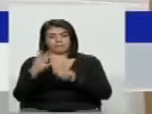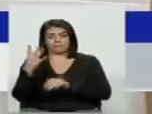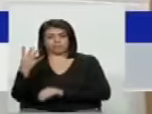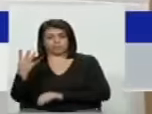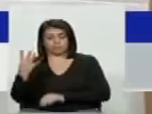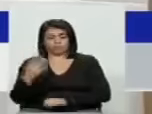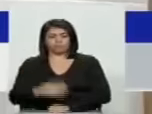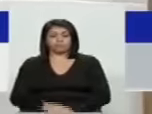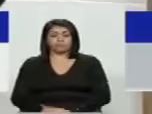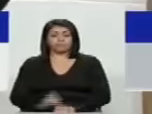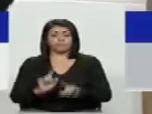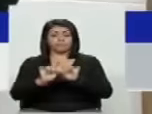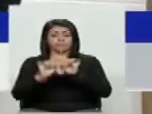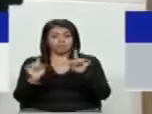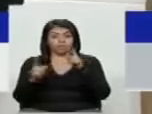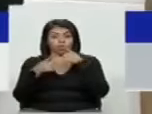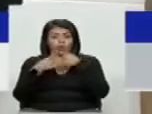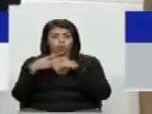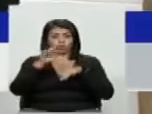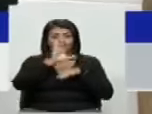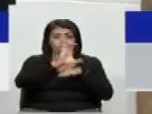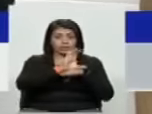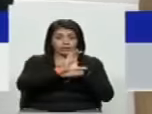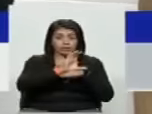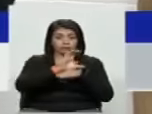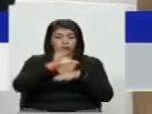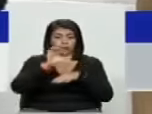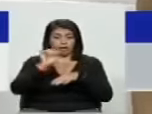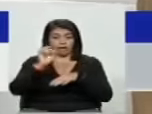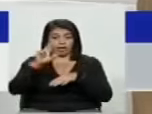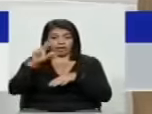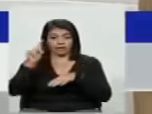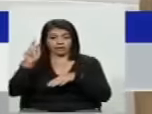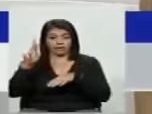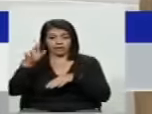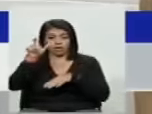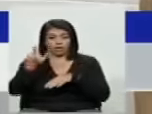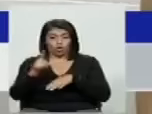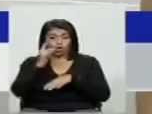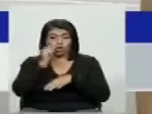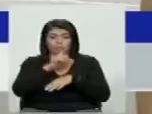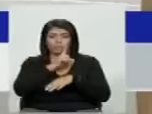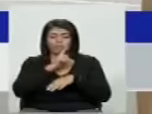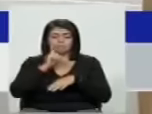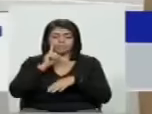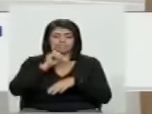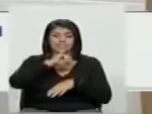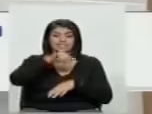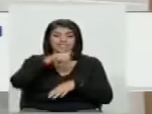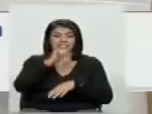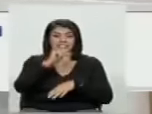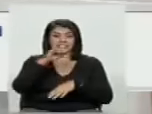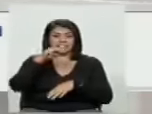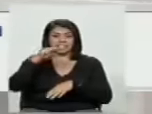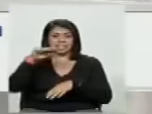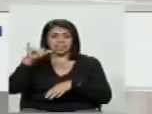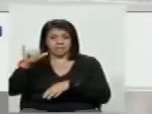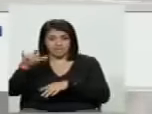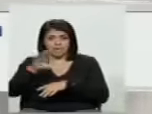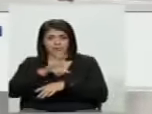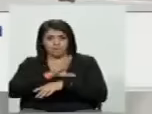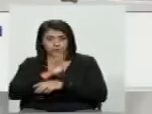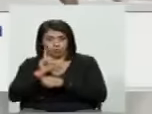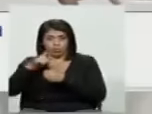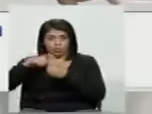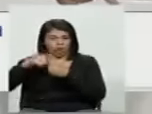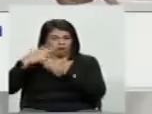2004. Pero era otro Centro Carter, porque ahí estaba un hombre decente que se llama Jimmy Carter, y no esas basuras pagadas por el USAID que